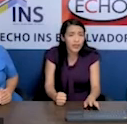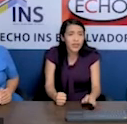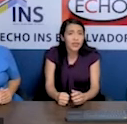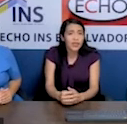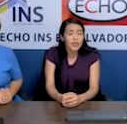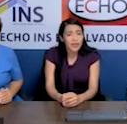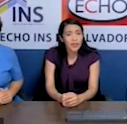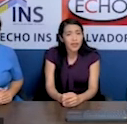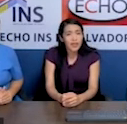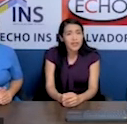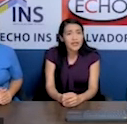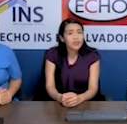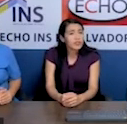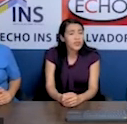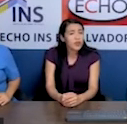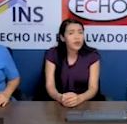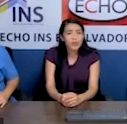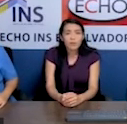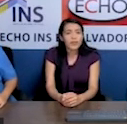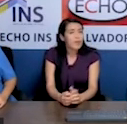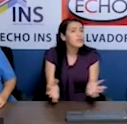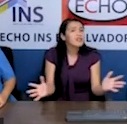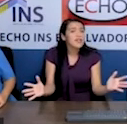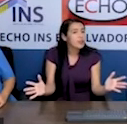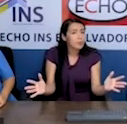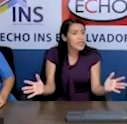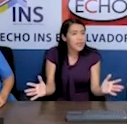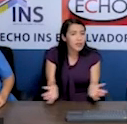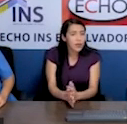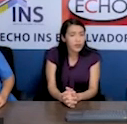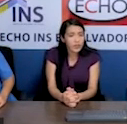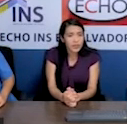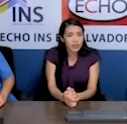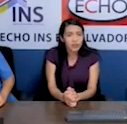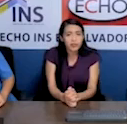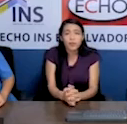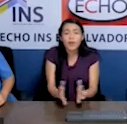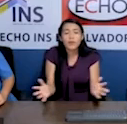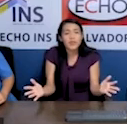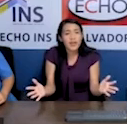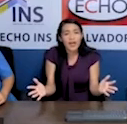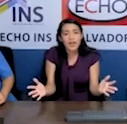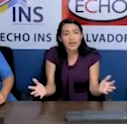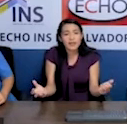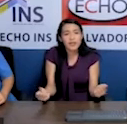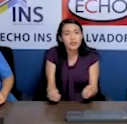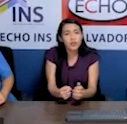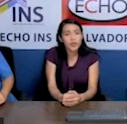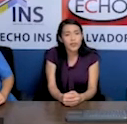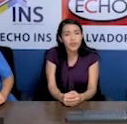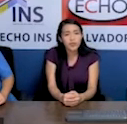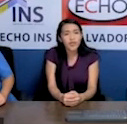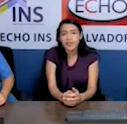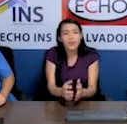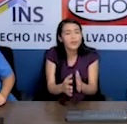sombrío. El diagnóstico lo empezamos desde la sospecha del cuadro clínico. Nos vamos